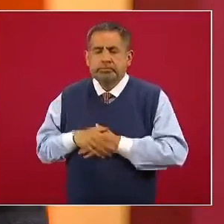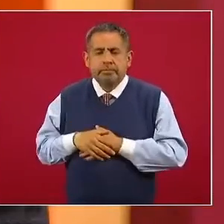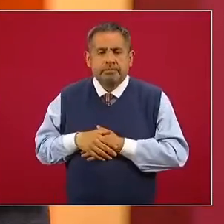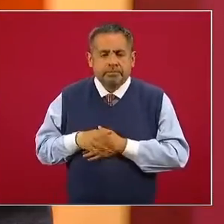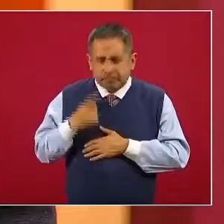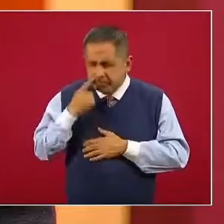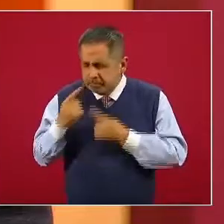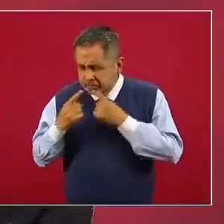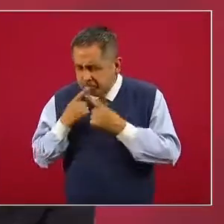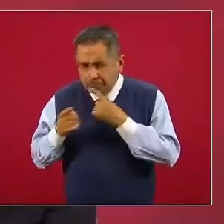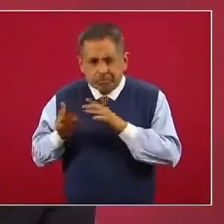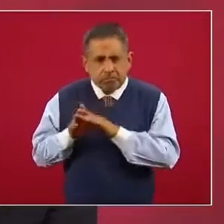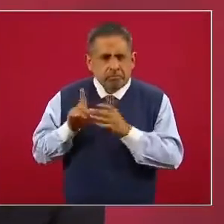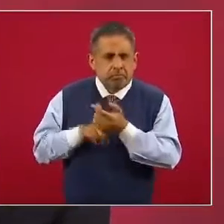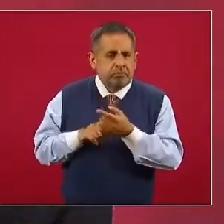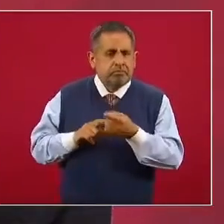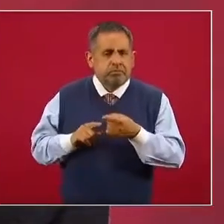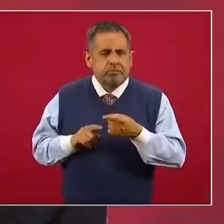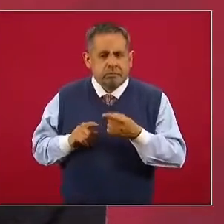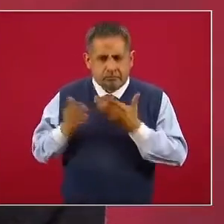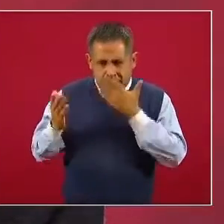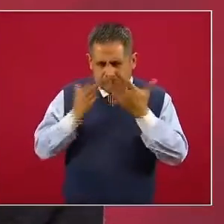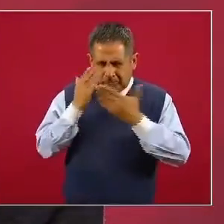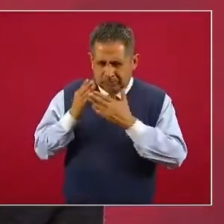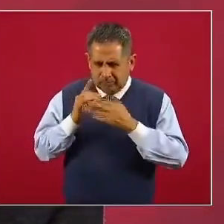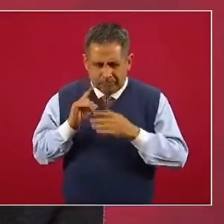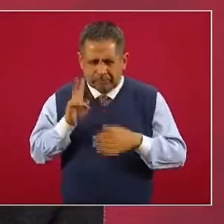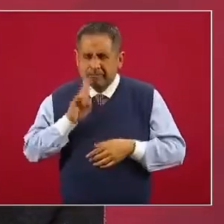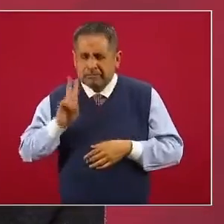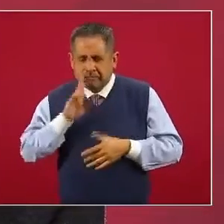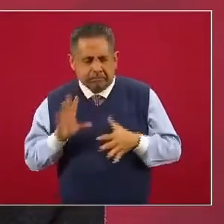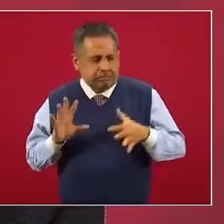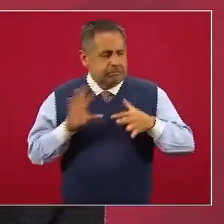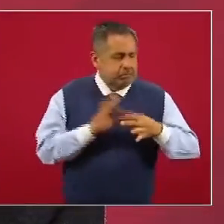por una asociación, es un estudio de asociación,